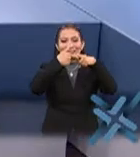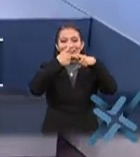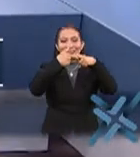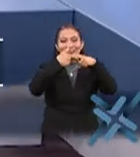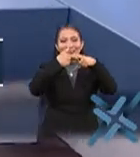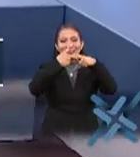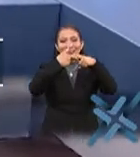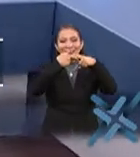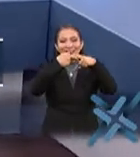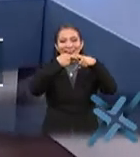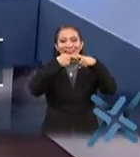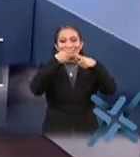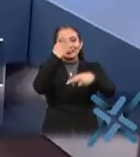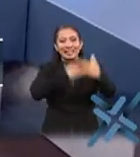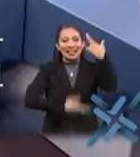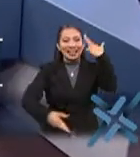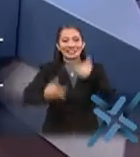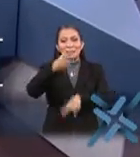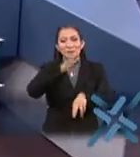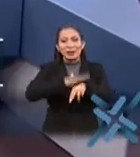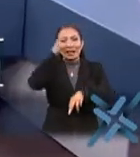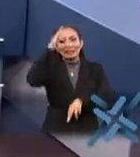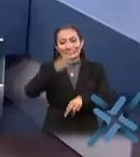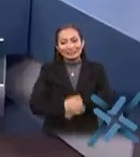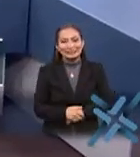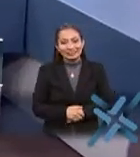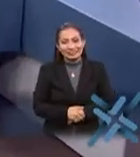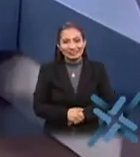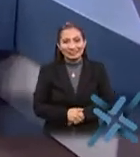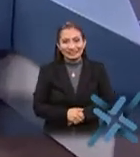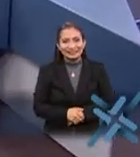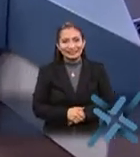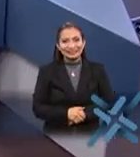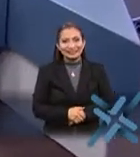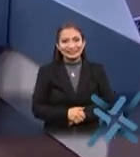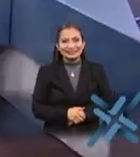pausa y volvemos con más en Interfaz.